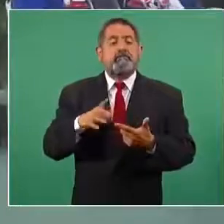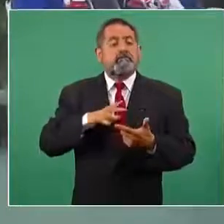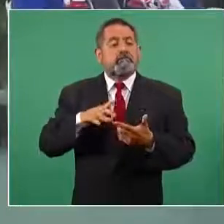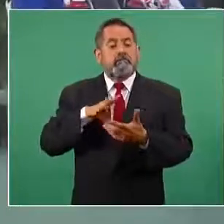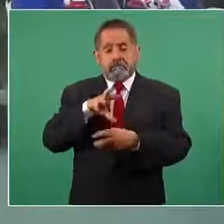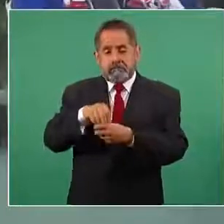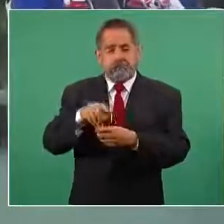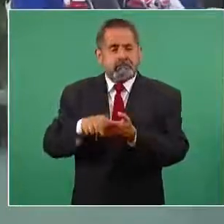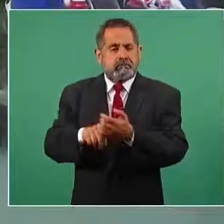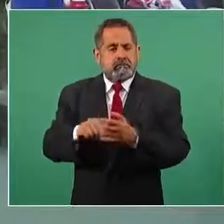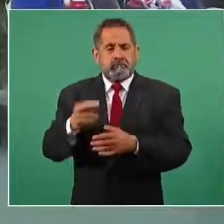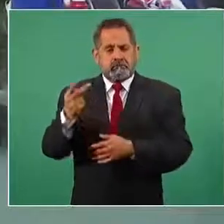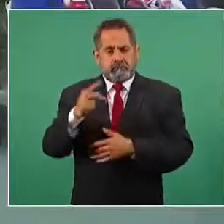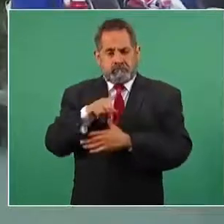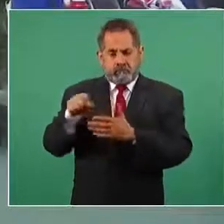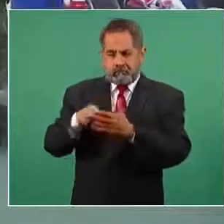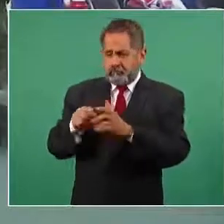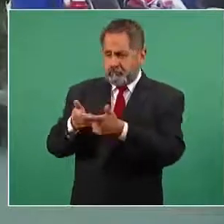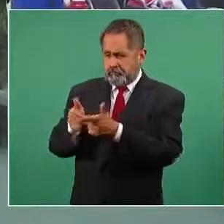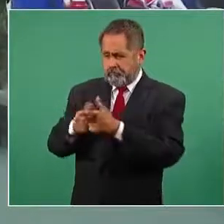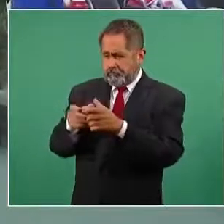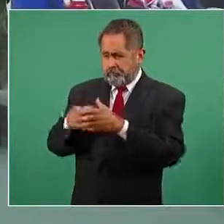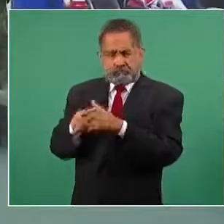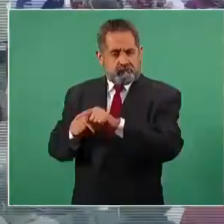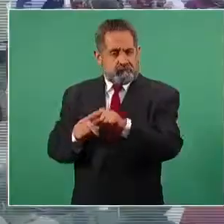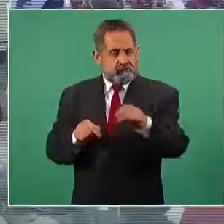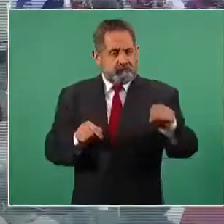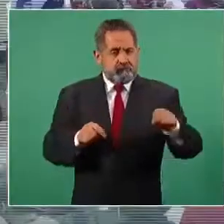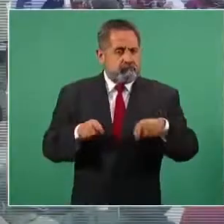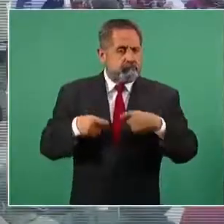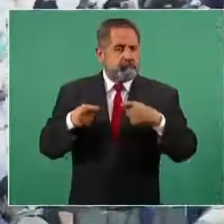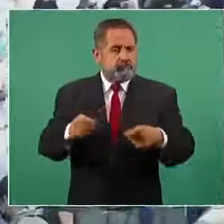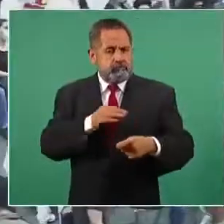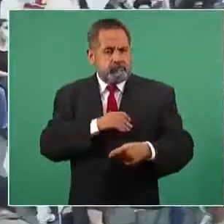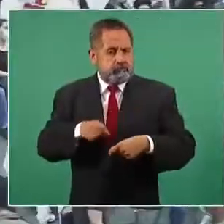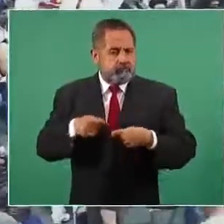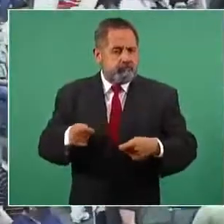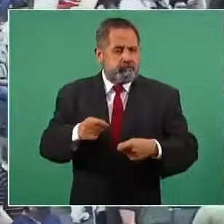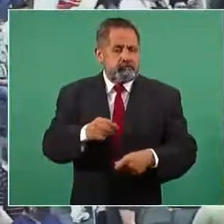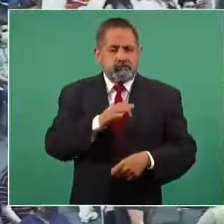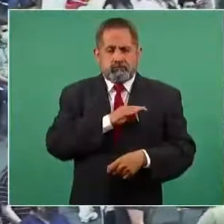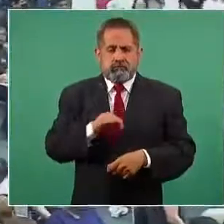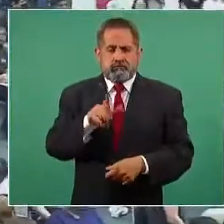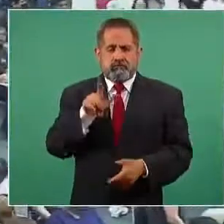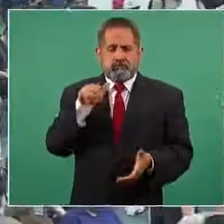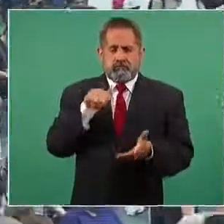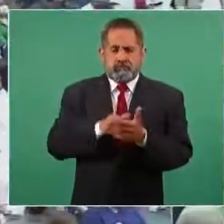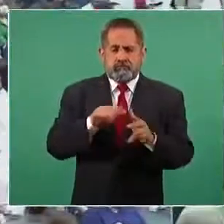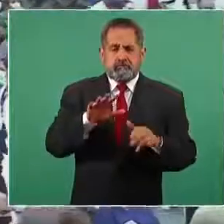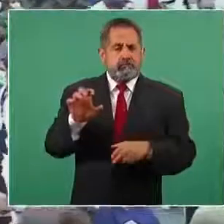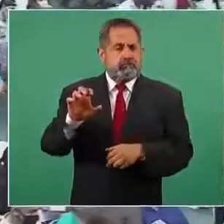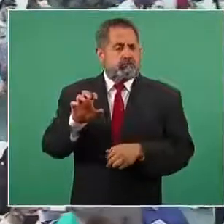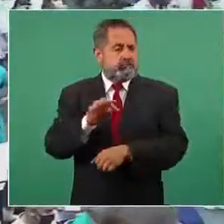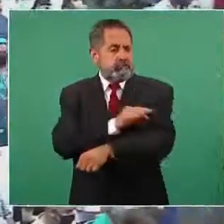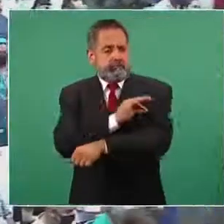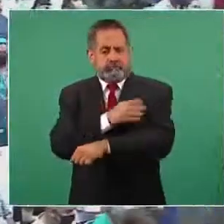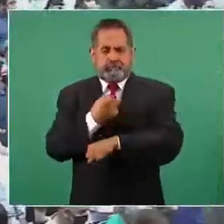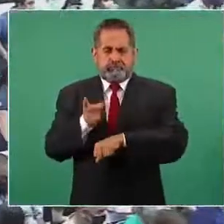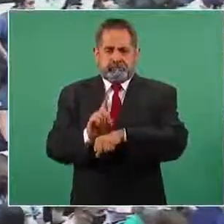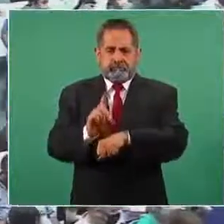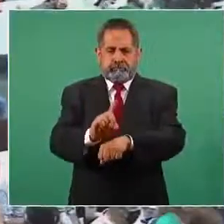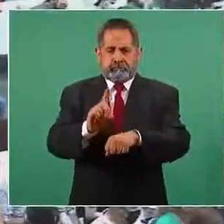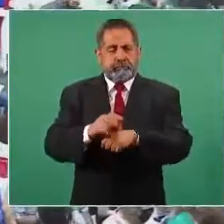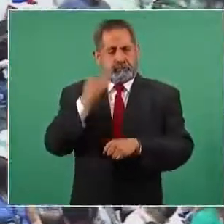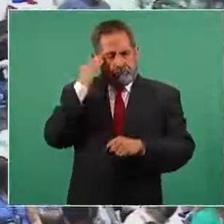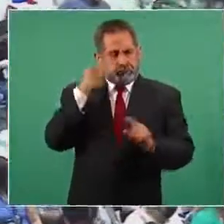instaladas 25 células de vacunación que permitirán aplicar un promedio de 7,500 vacunas diarias durante